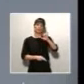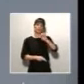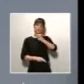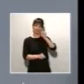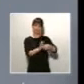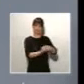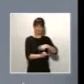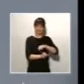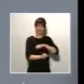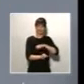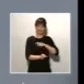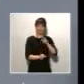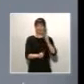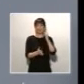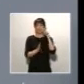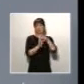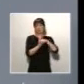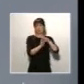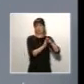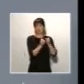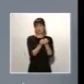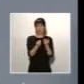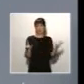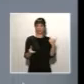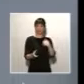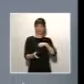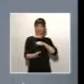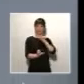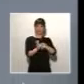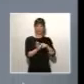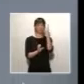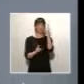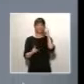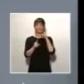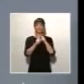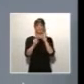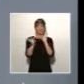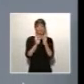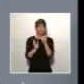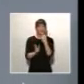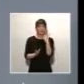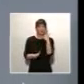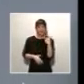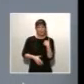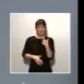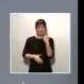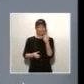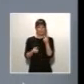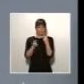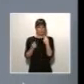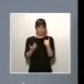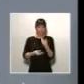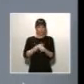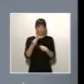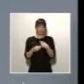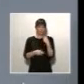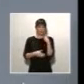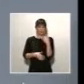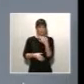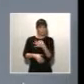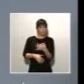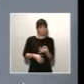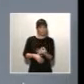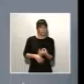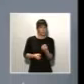participamos en uno de tratamiento que pretende ver la efectividad real de los tratamientos que estamos utilizando, así como la eficacia de